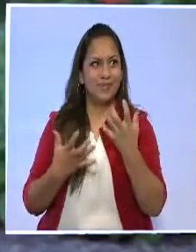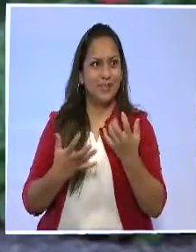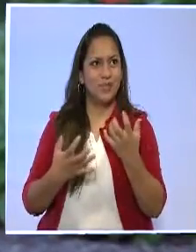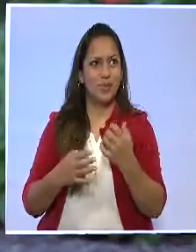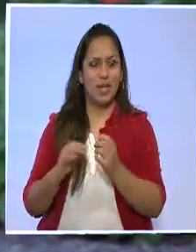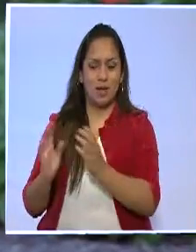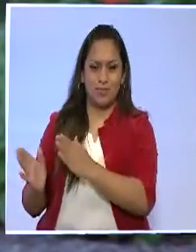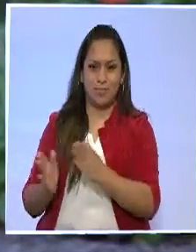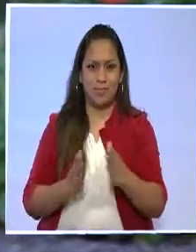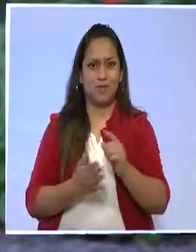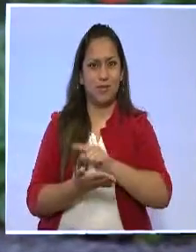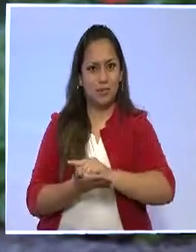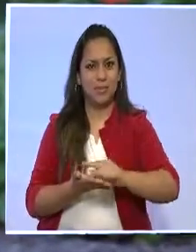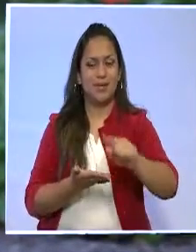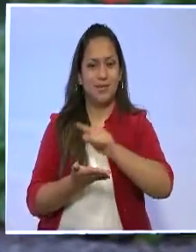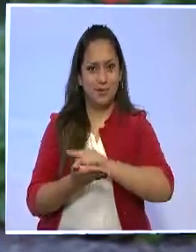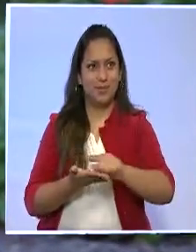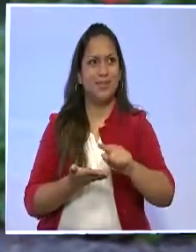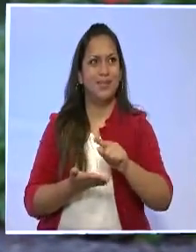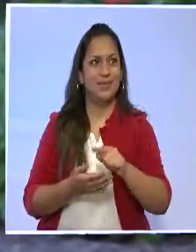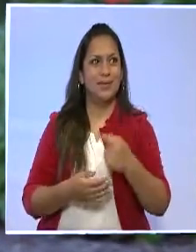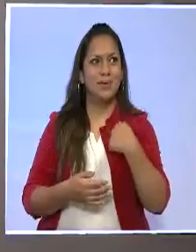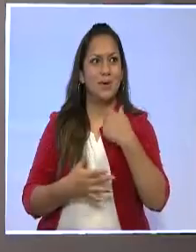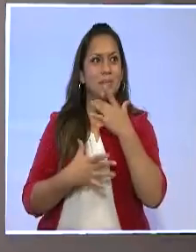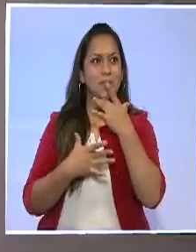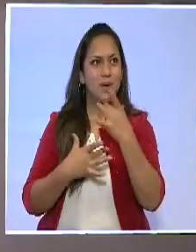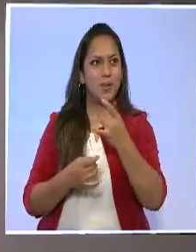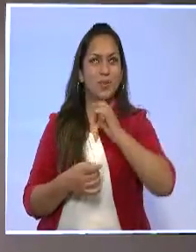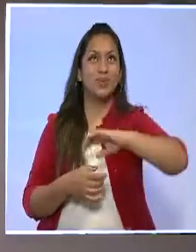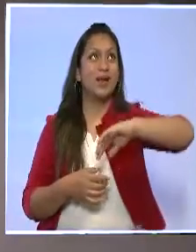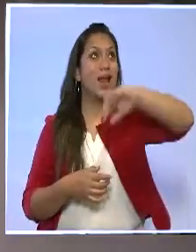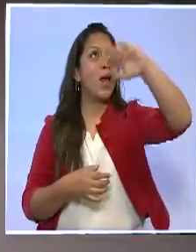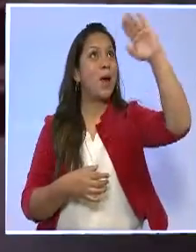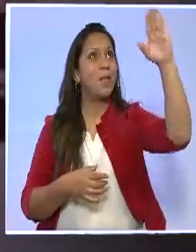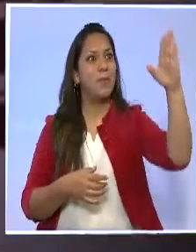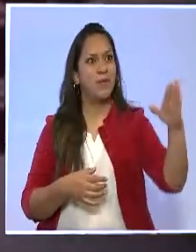siguientes pero la montaña me reta más que la maratón